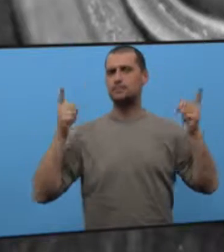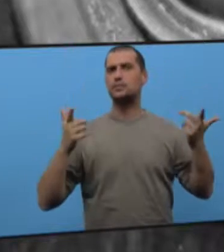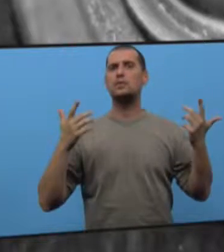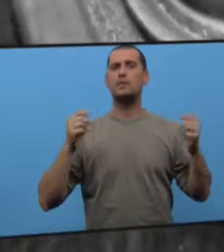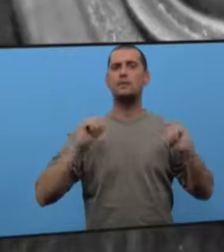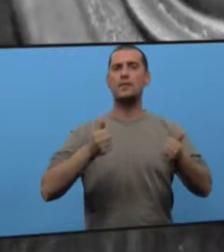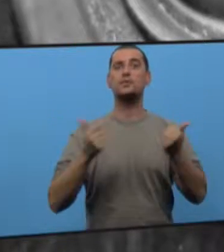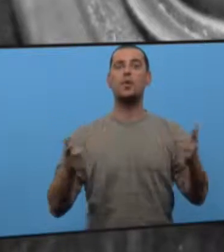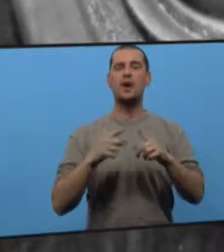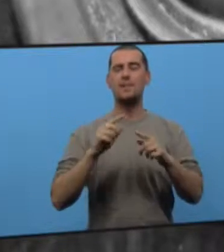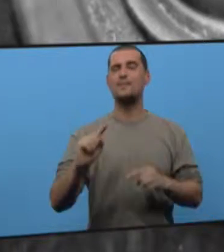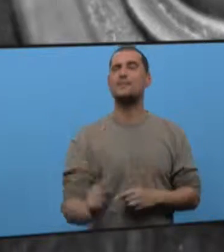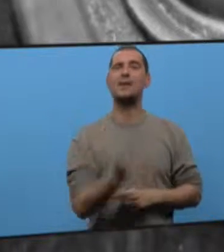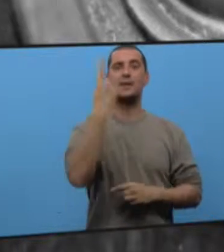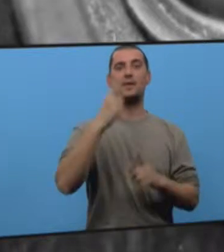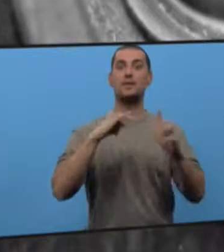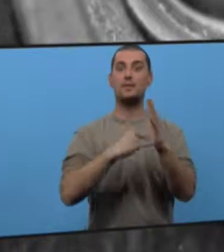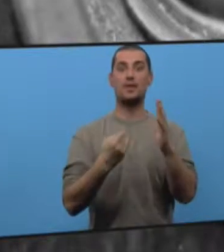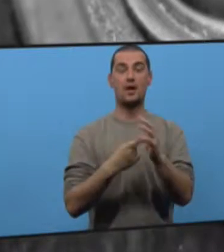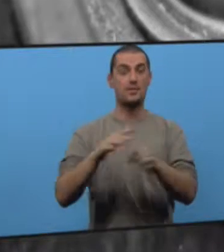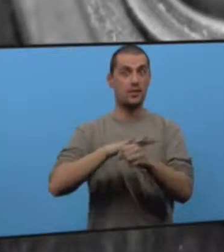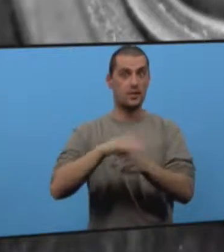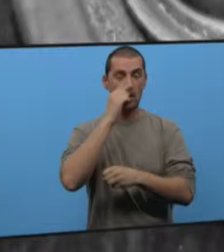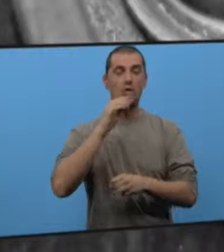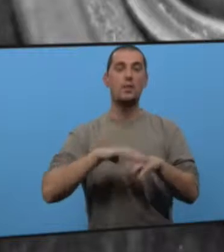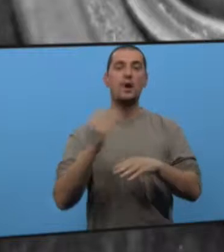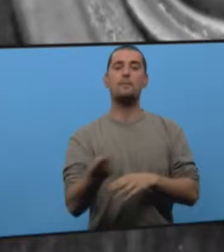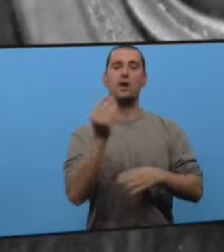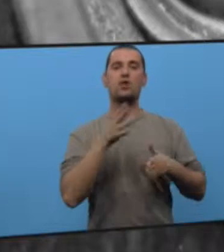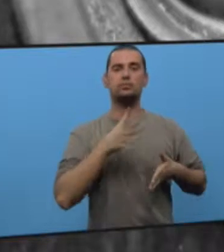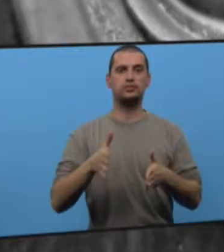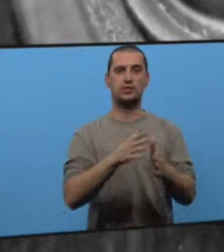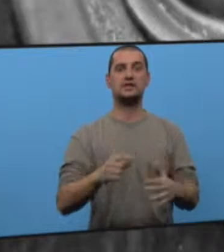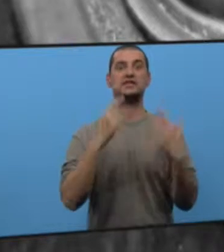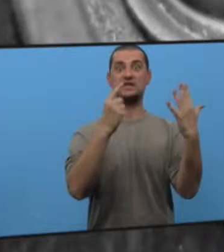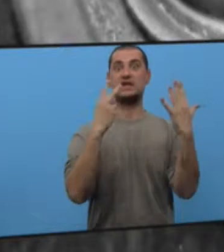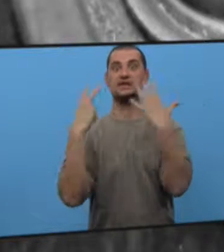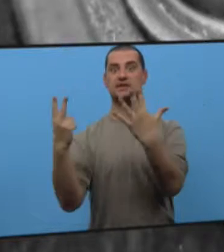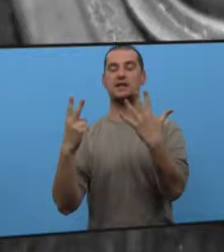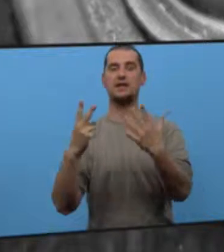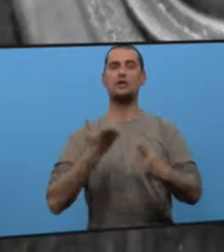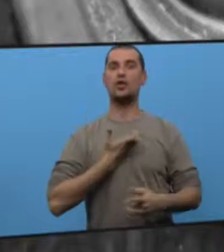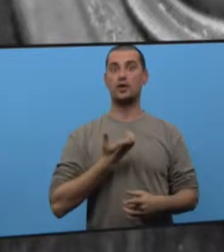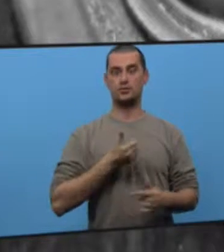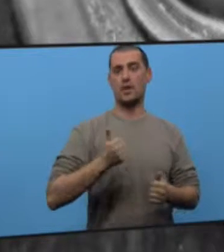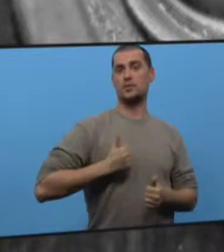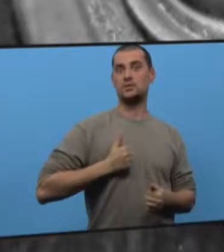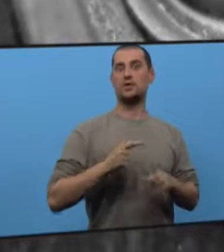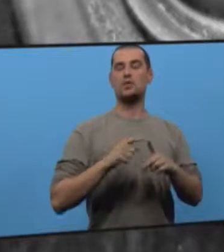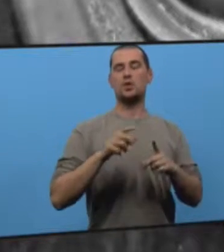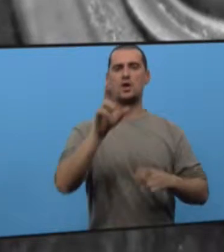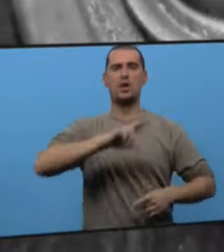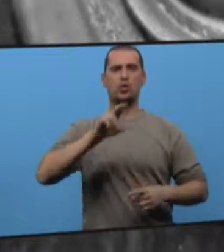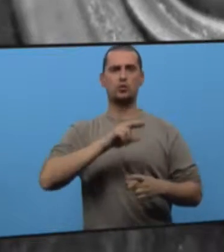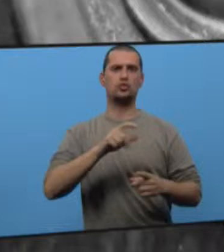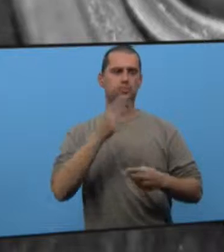no pioneiro plan provincial que mellorará a rede viaria dos 67 concellos que hai na provincia aproveitando os recursos públicos